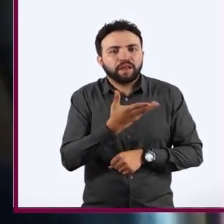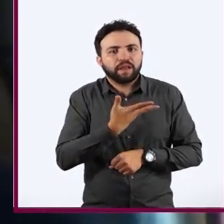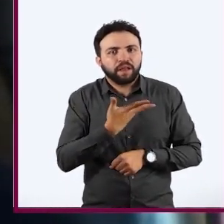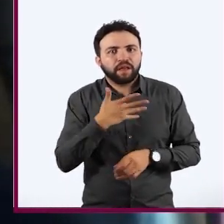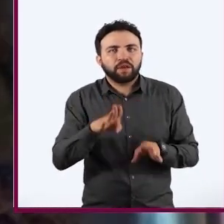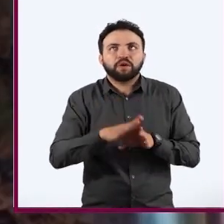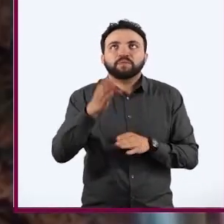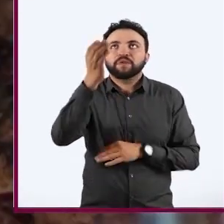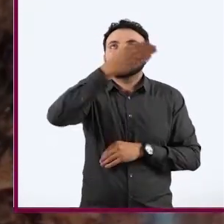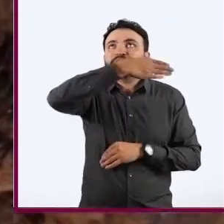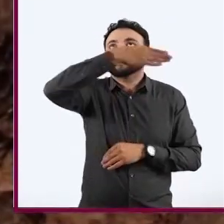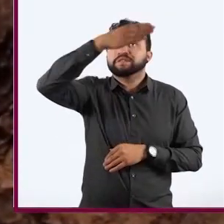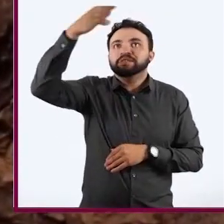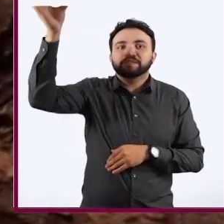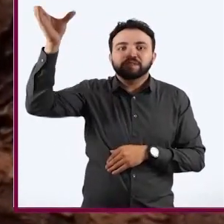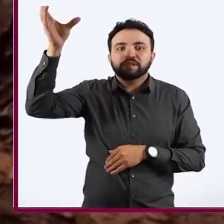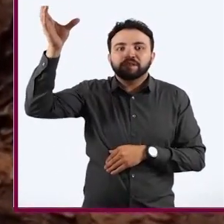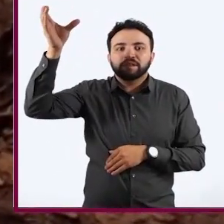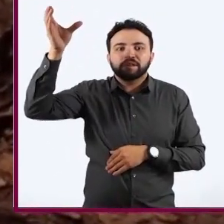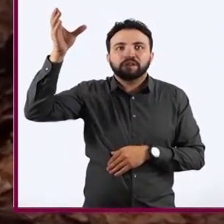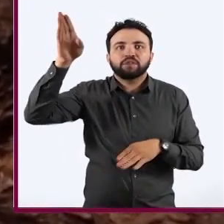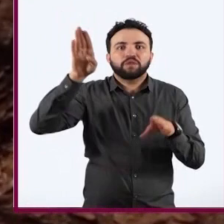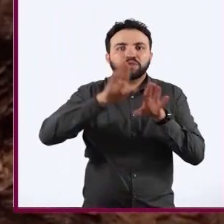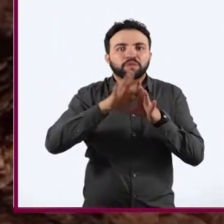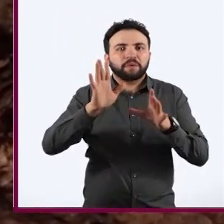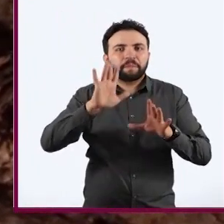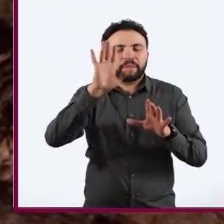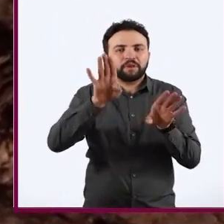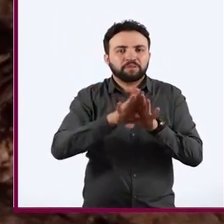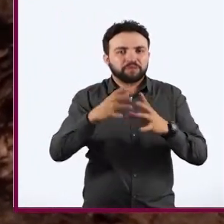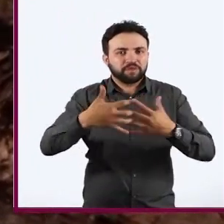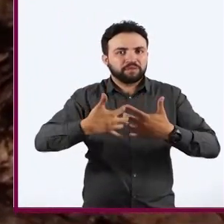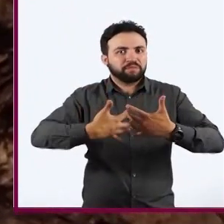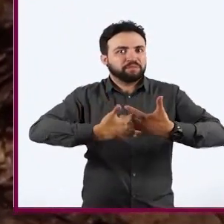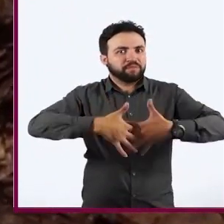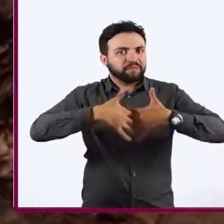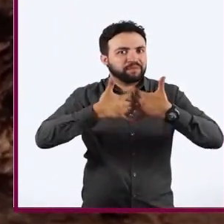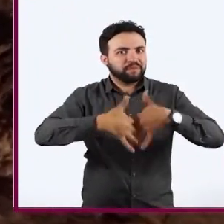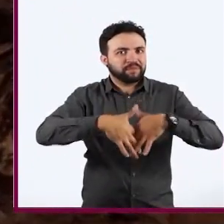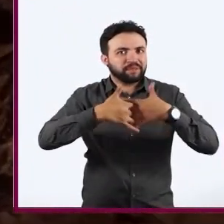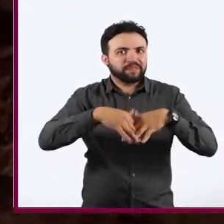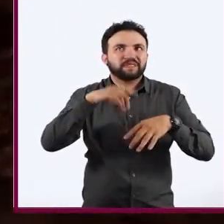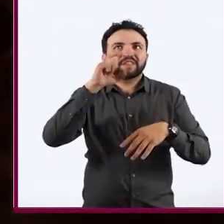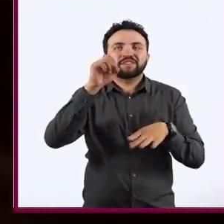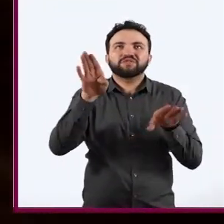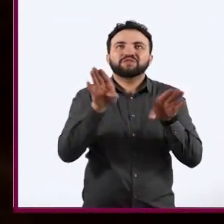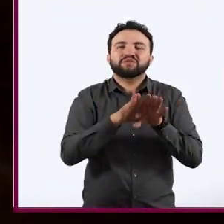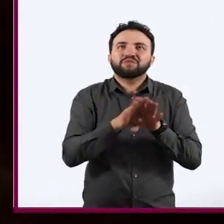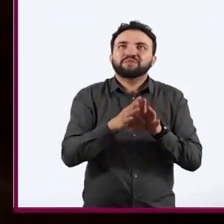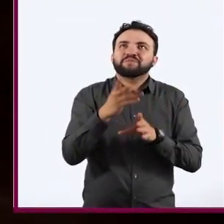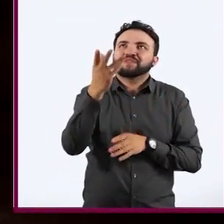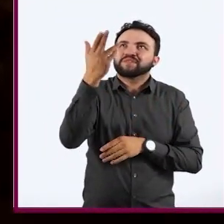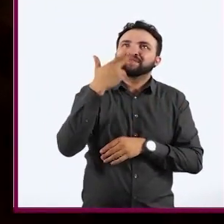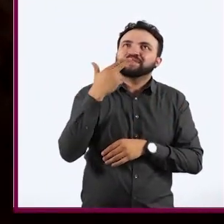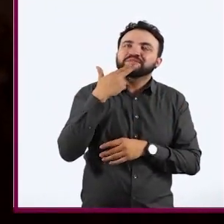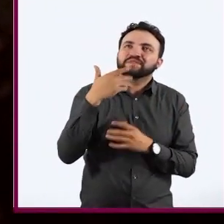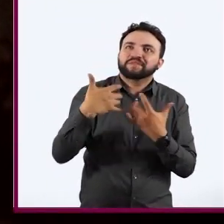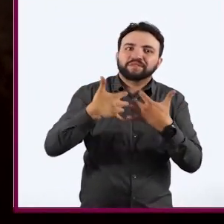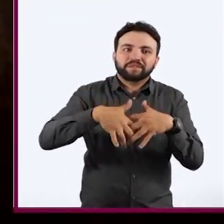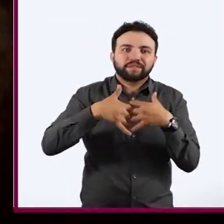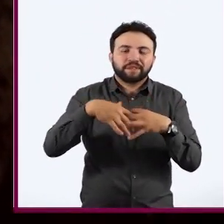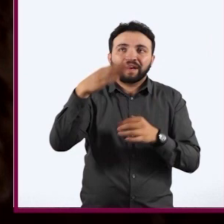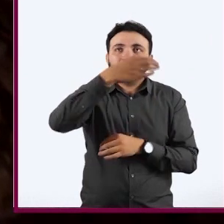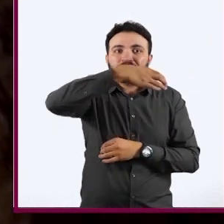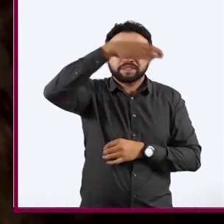daba en el cielo que llevaban una cierta mecánica celeste. O sea, que ya se estaban preguntando acerca del funcionamiento de la mecánica